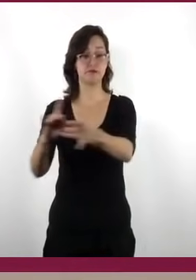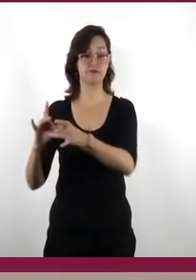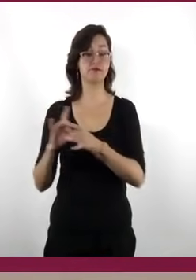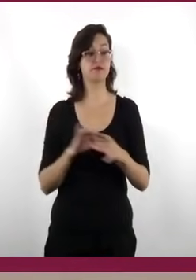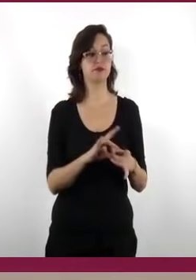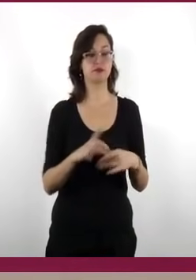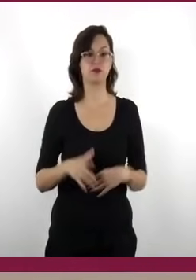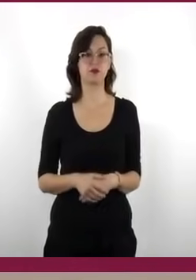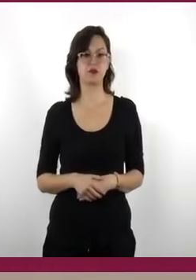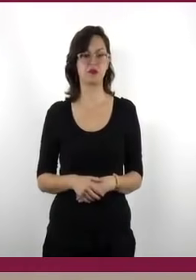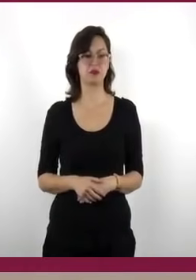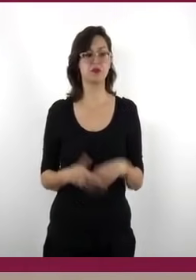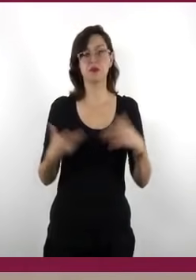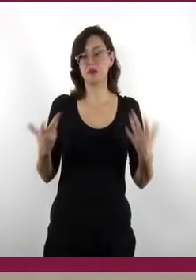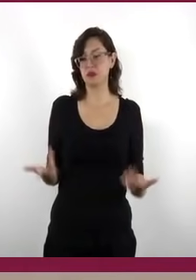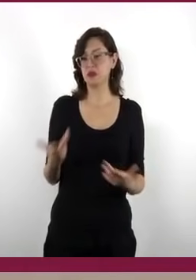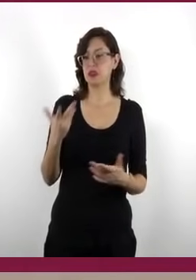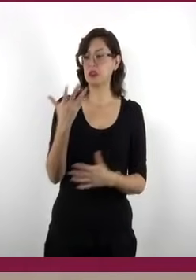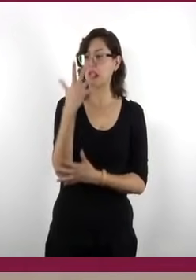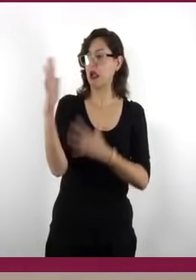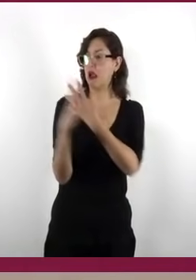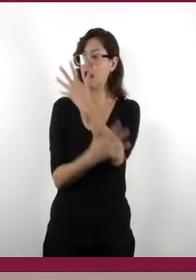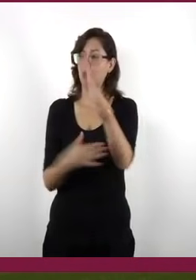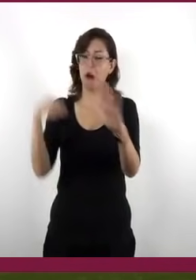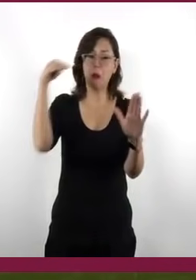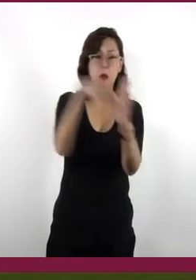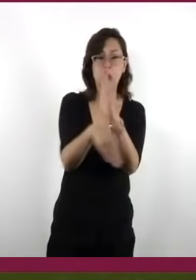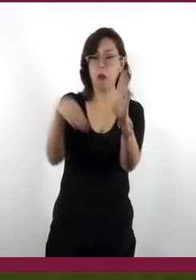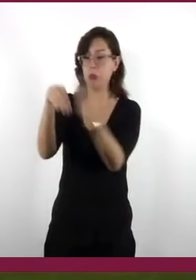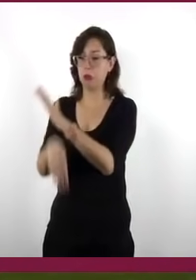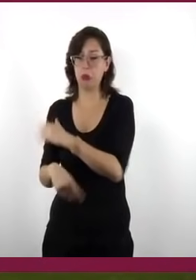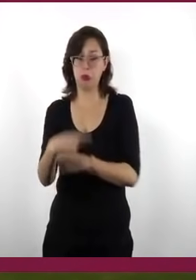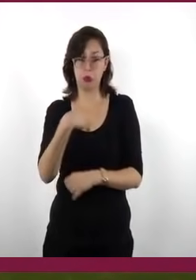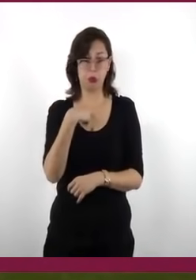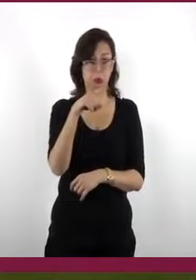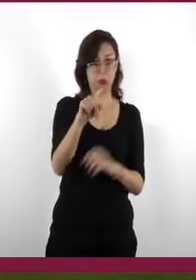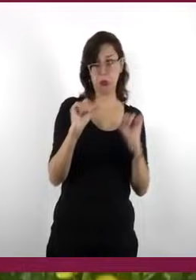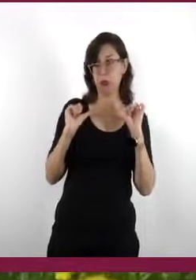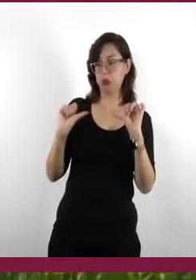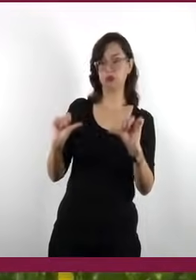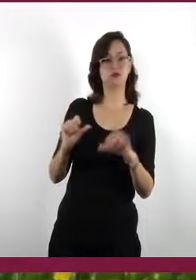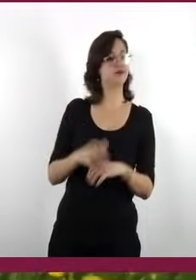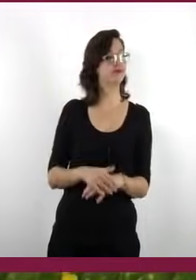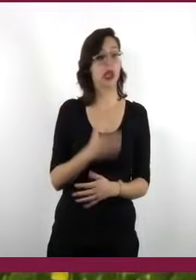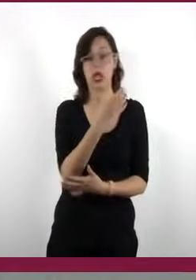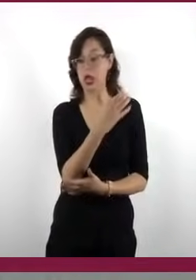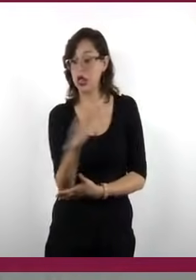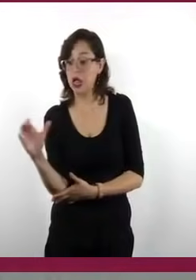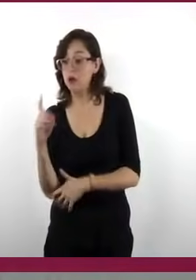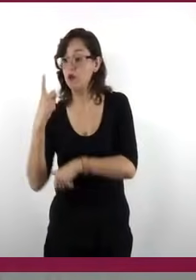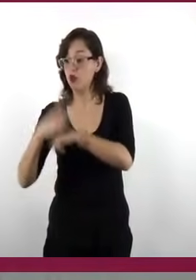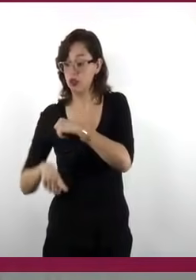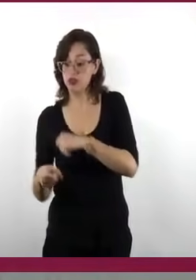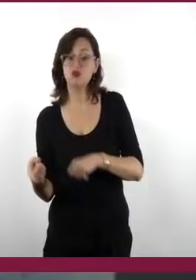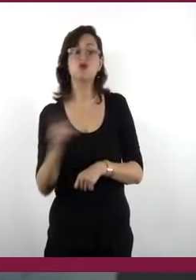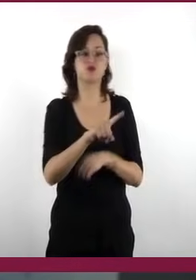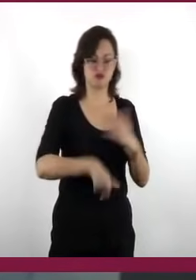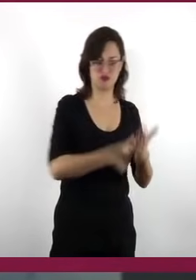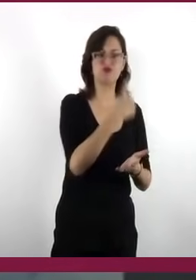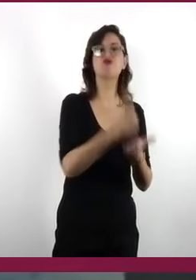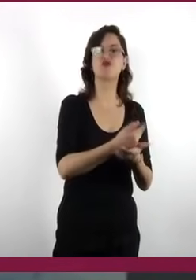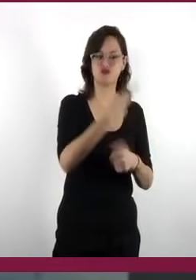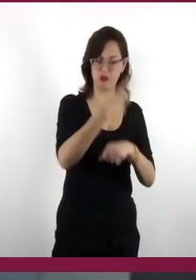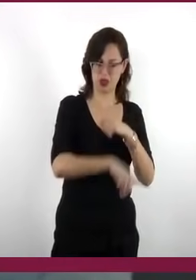Nadie está exento de los efectos del deterioro ambiental. Lo que afecta al campo también afecta a la ciudad y viceversa,